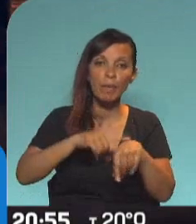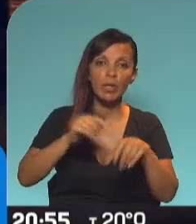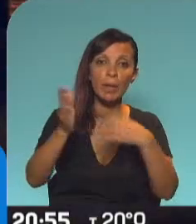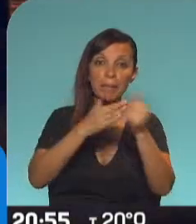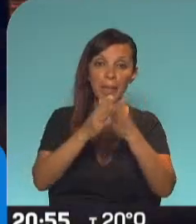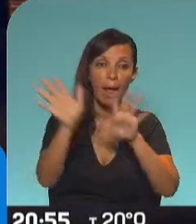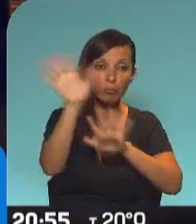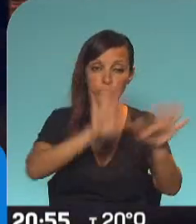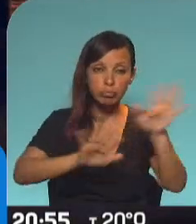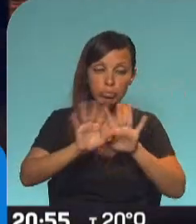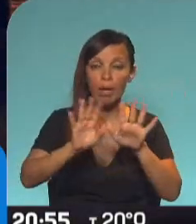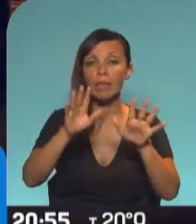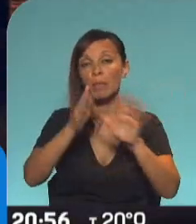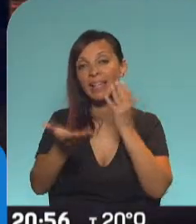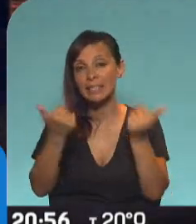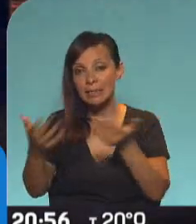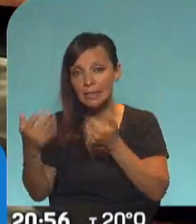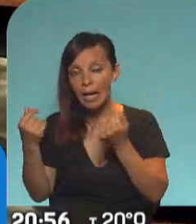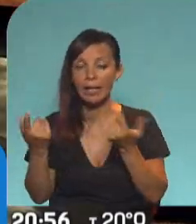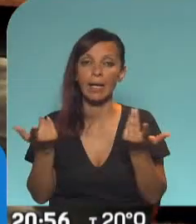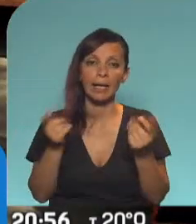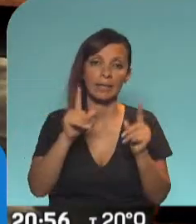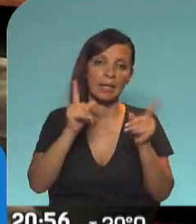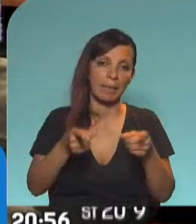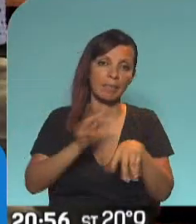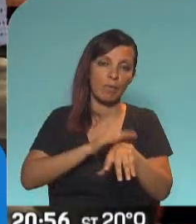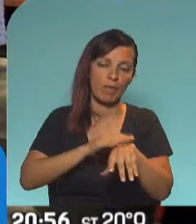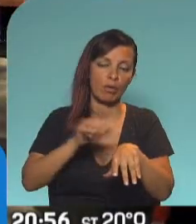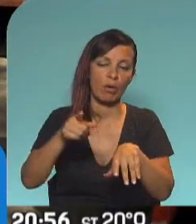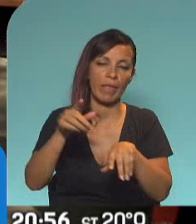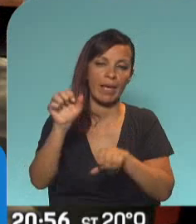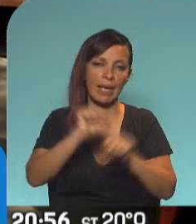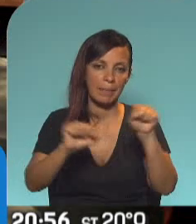hacen los armadores, hacen toda la parte de limpieza.